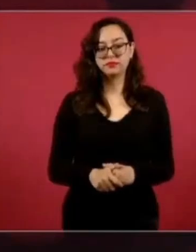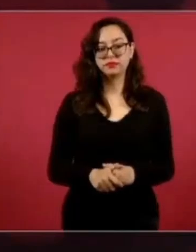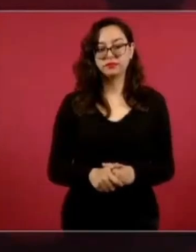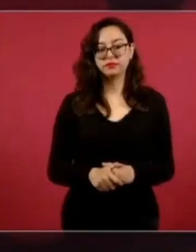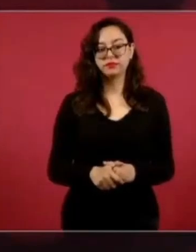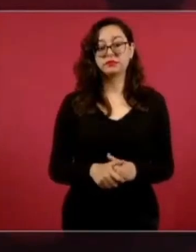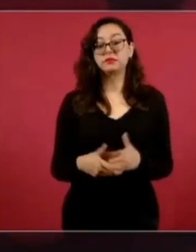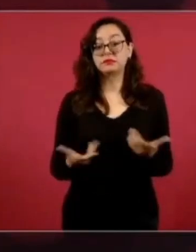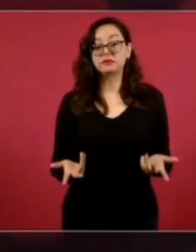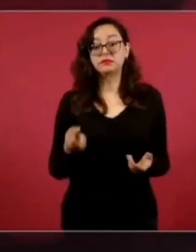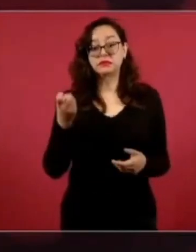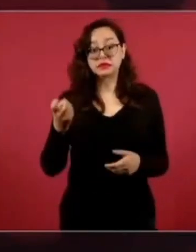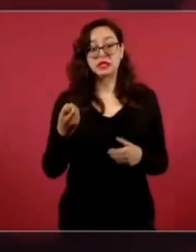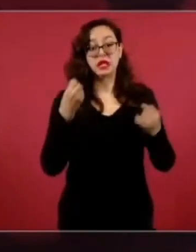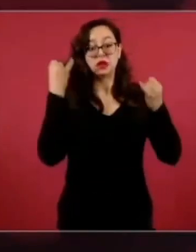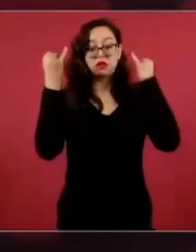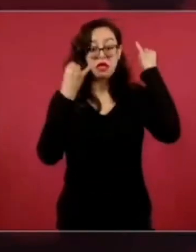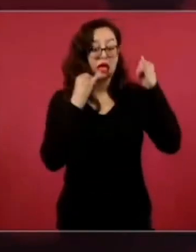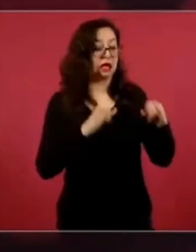eso fue un avance.